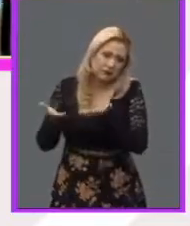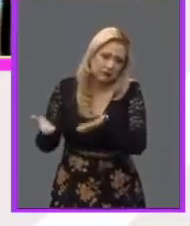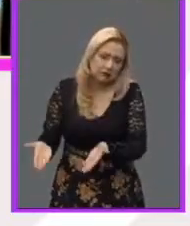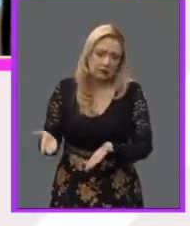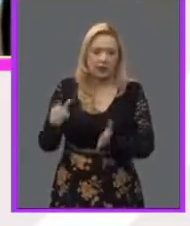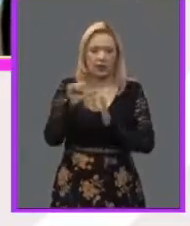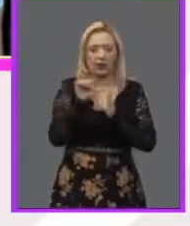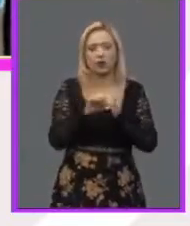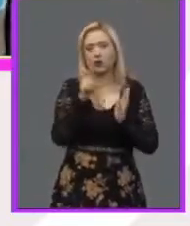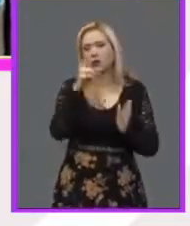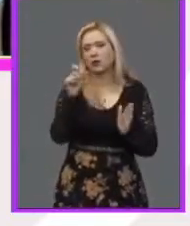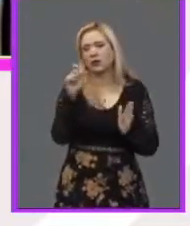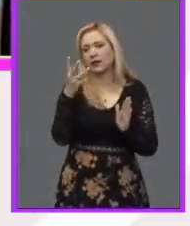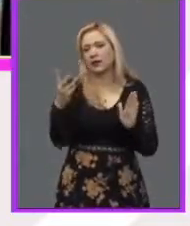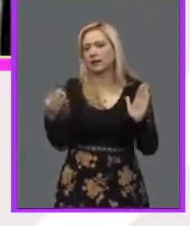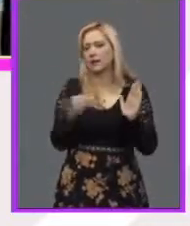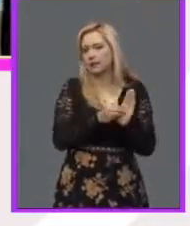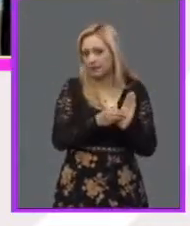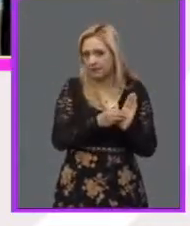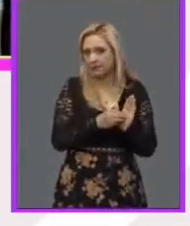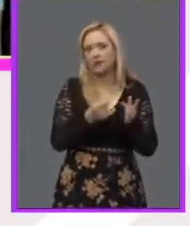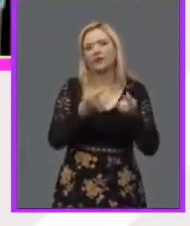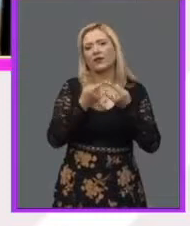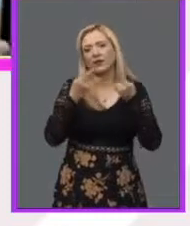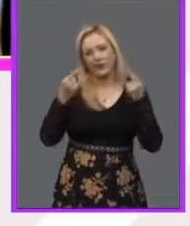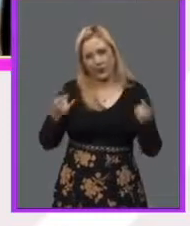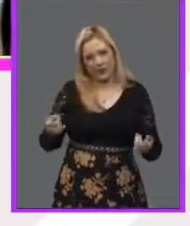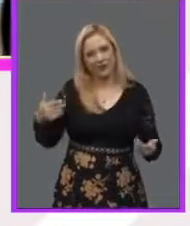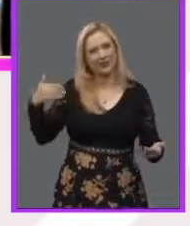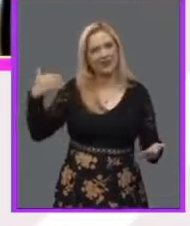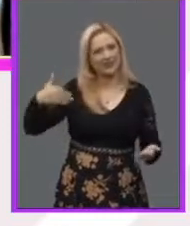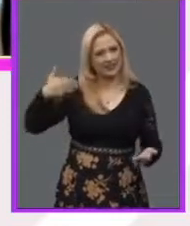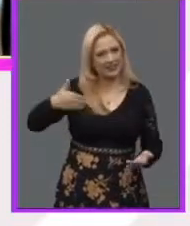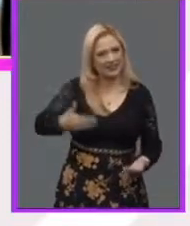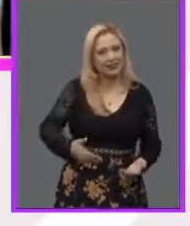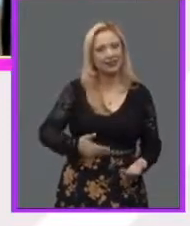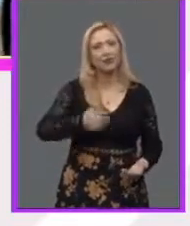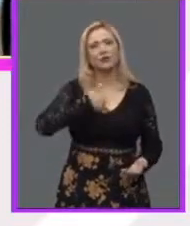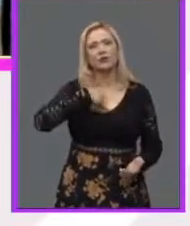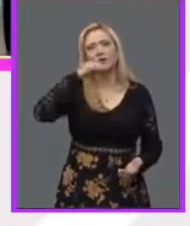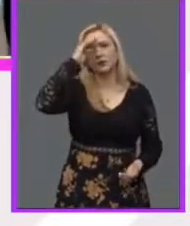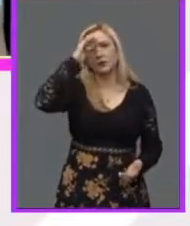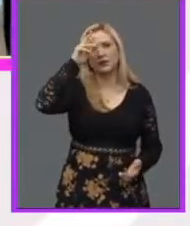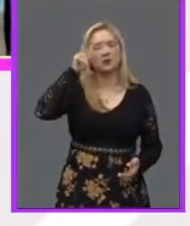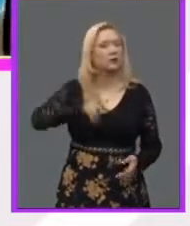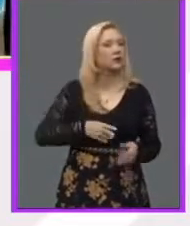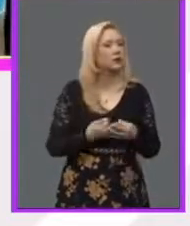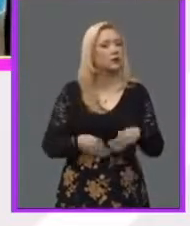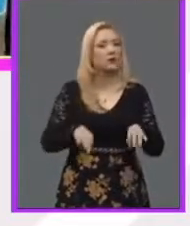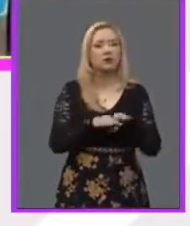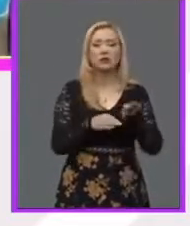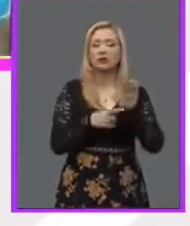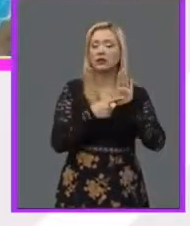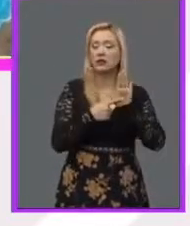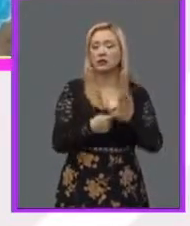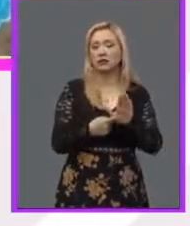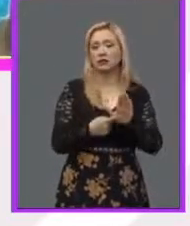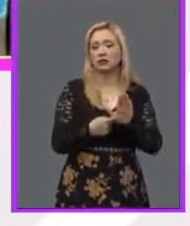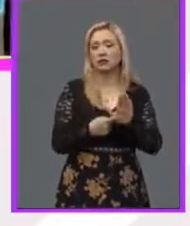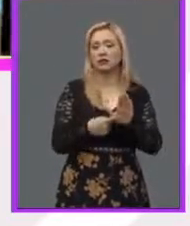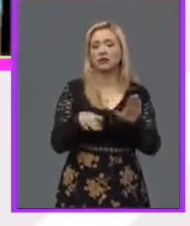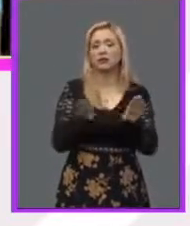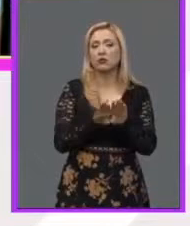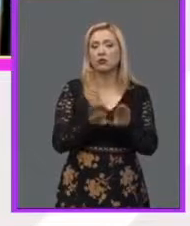el 123. Entonces, bueno, esto es como un poquito de historia constitucional, pero creo que refleja mucho cómo van de la mano estas